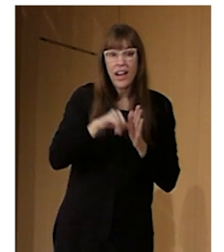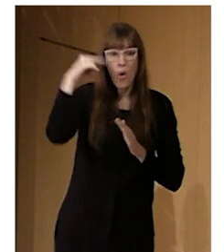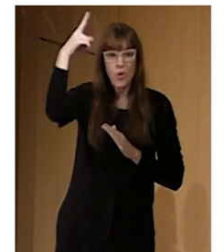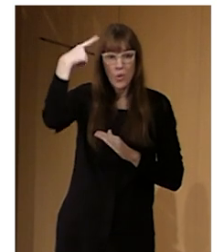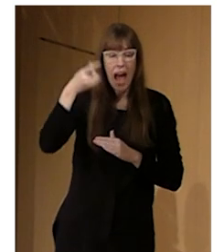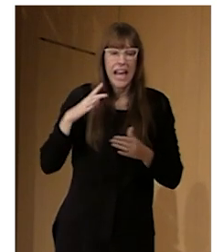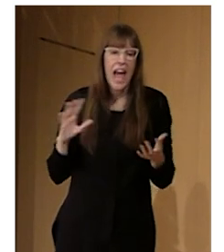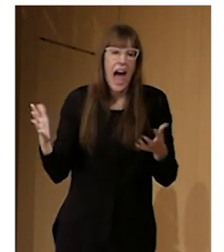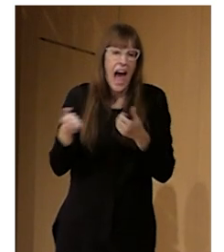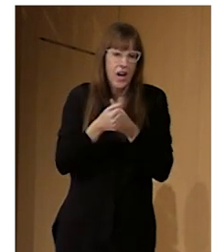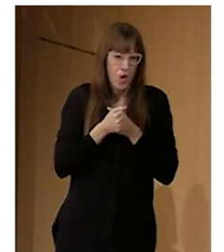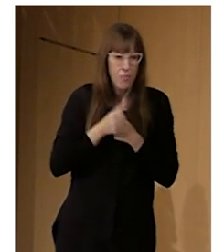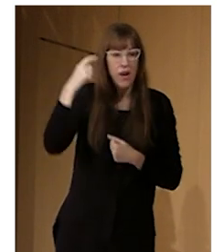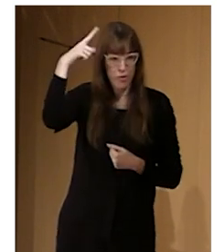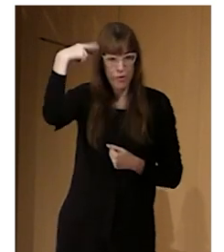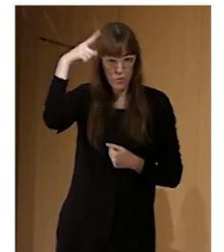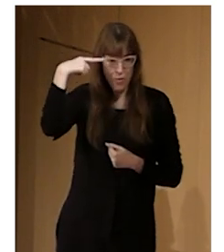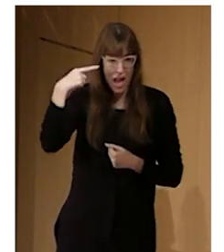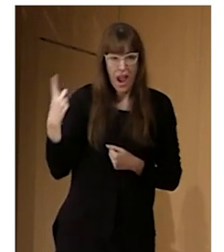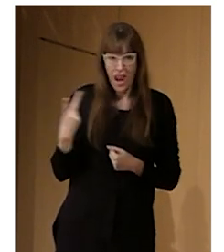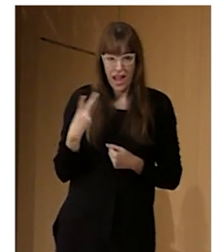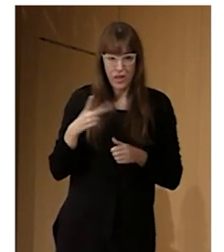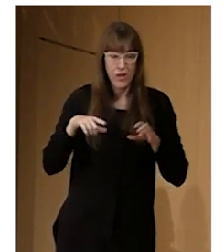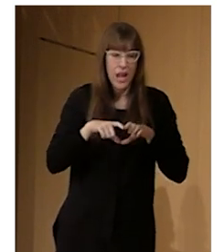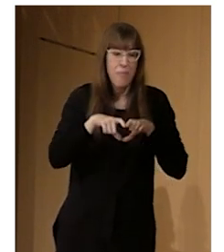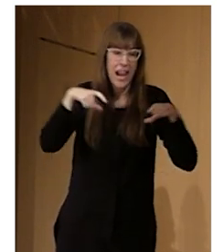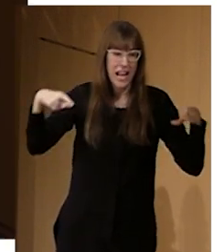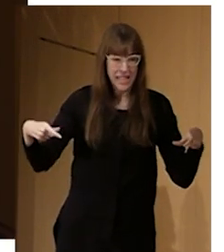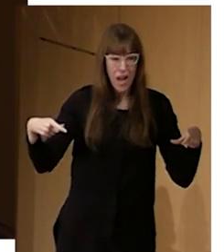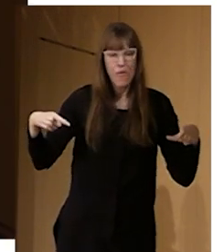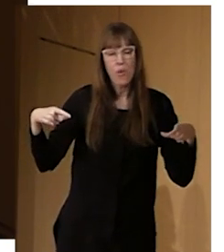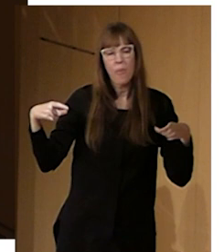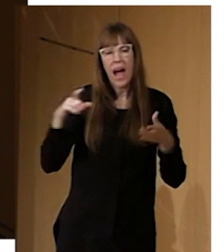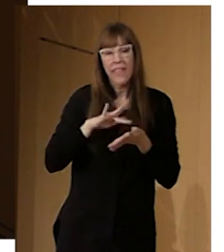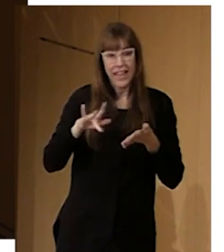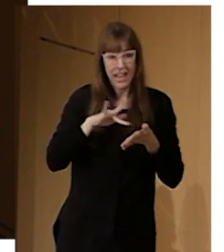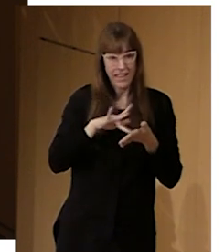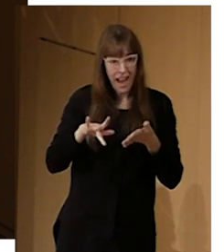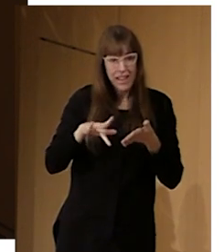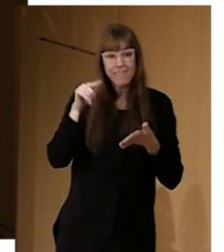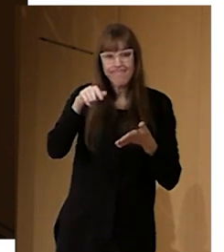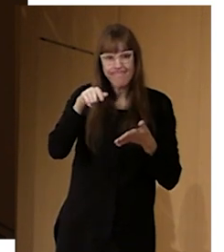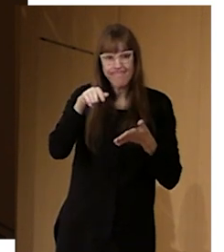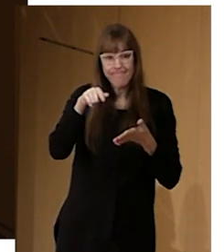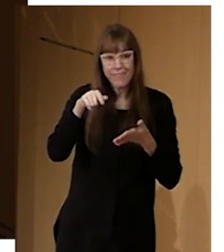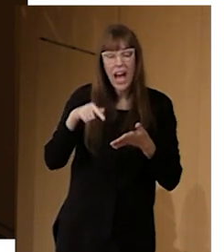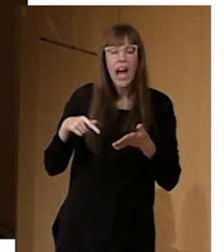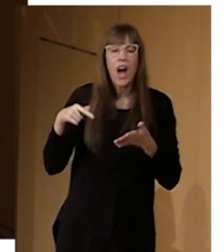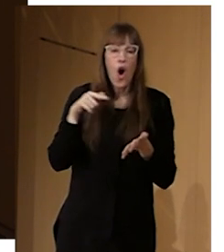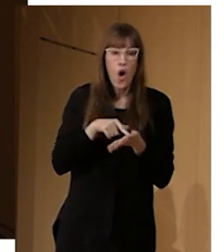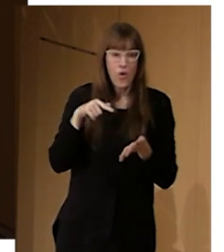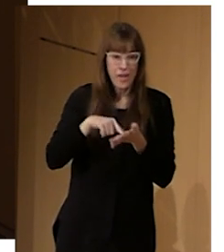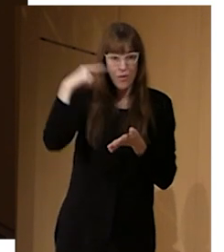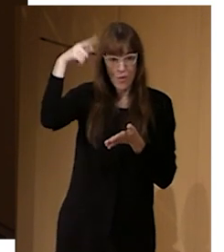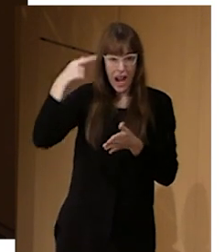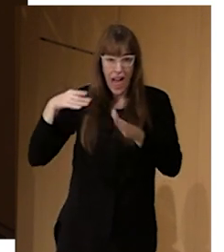e tenemos una eh plataforma digital a través de la cual centralizamos y vertebrar la oferta cultural accesible de